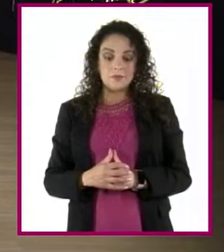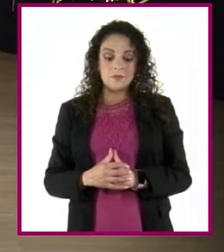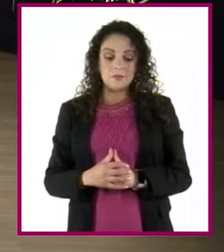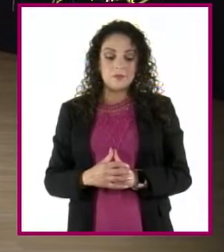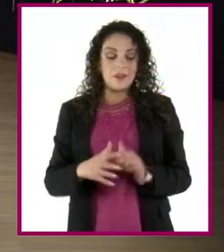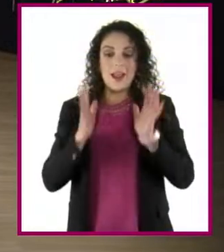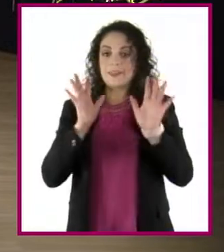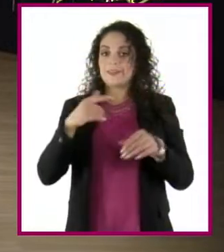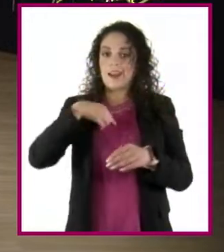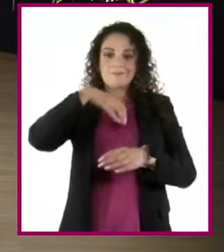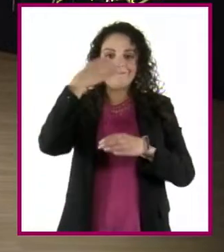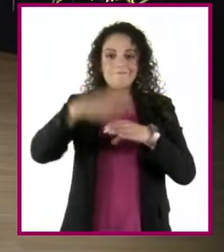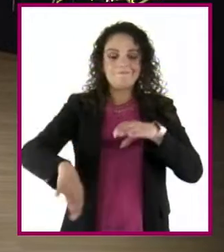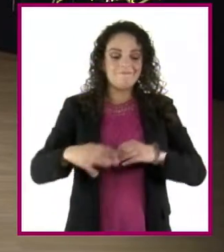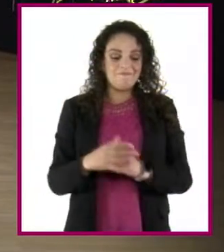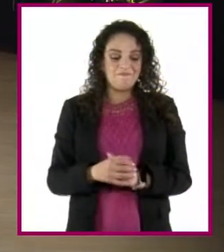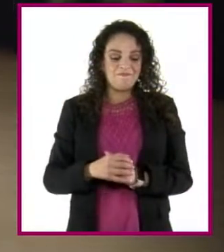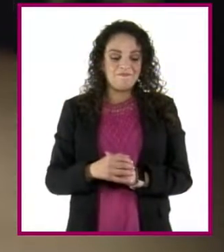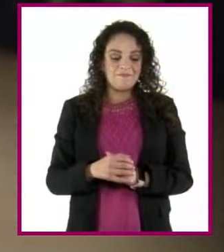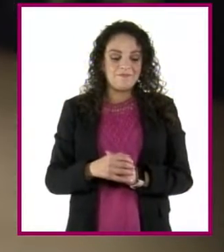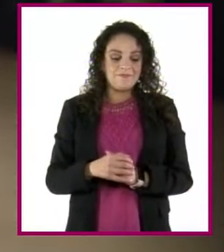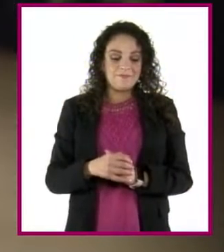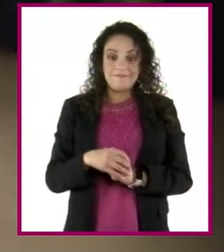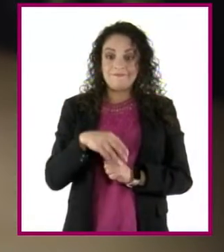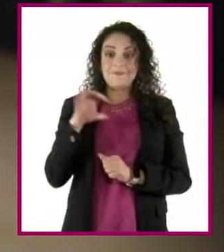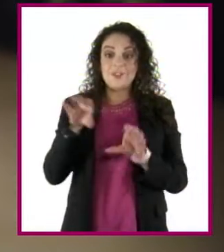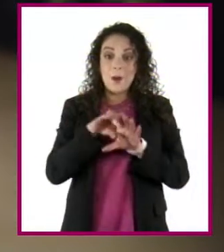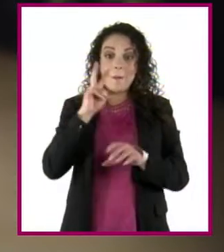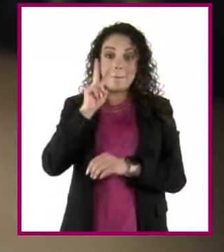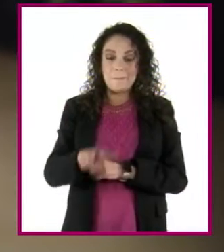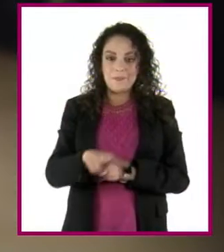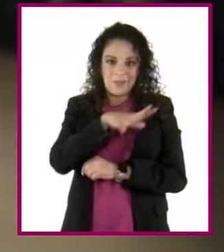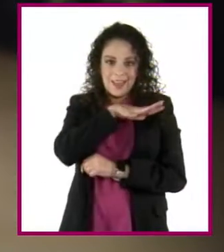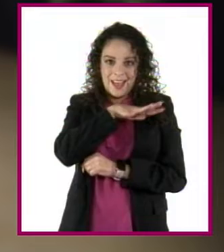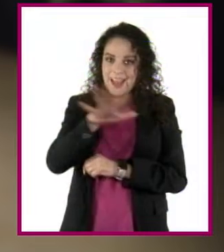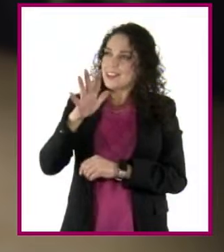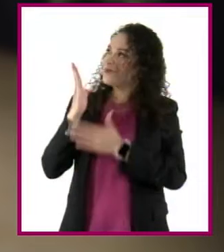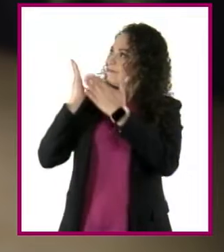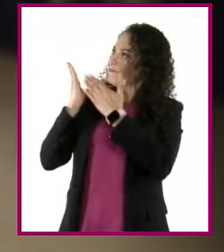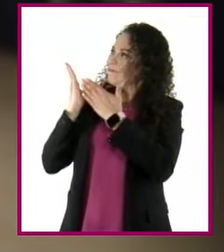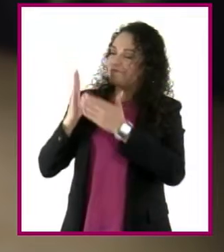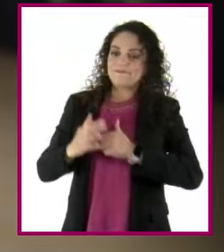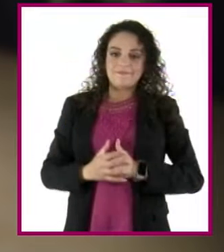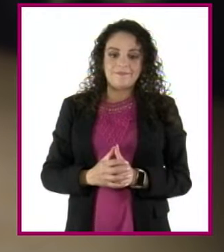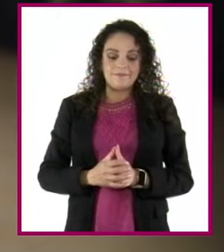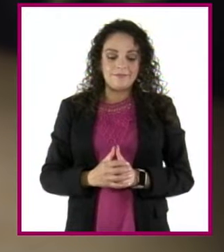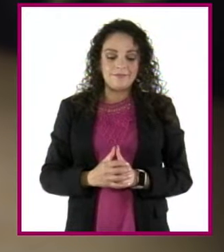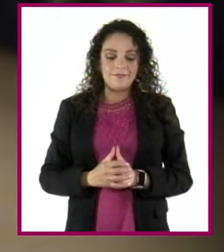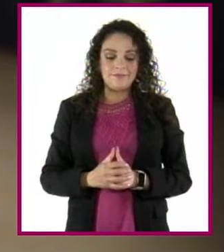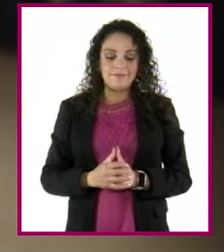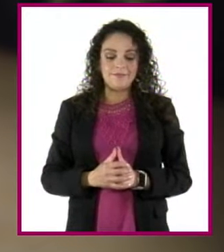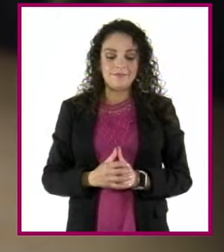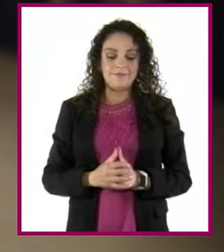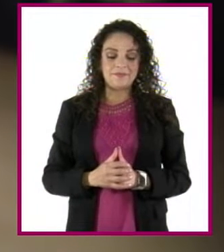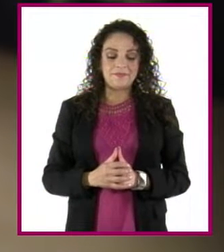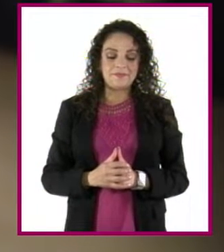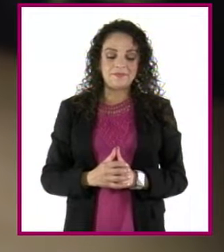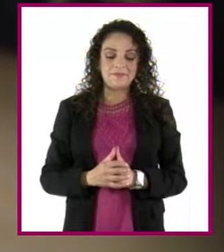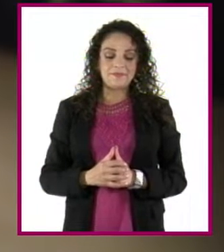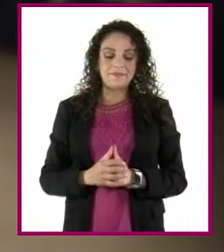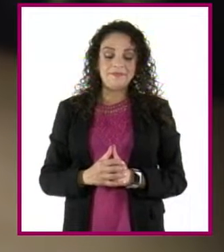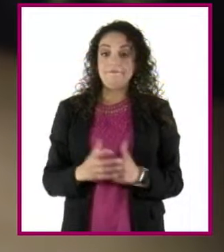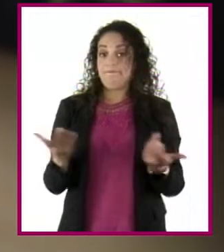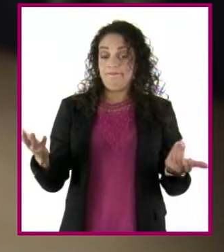Ya, acabé. Me quedó increíble, Ernesto. Sí, qué increíble. Ay,